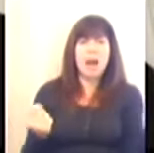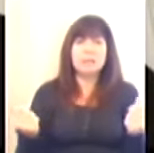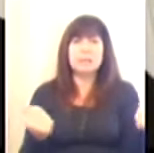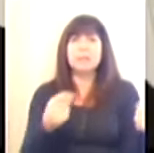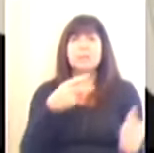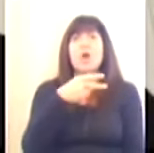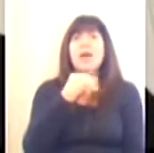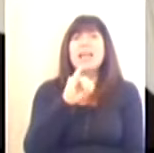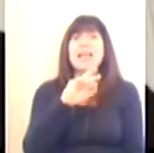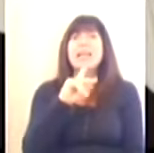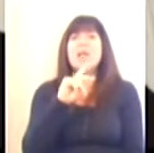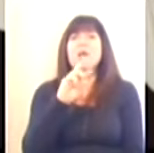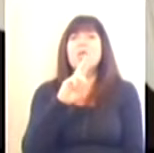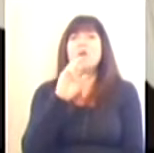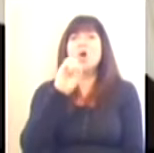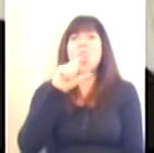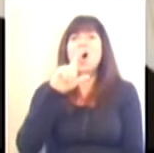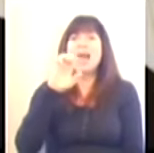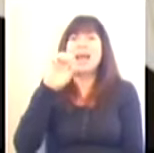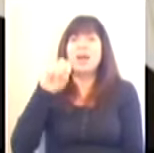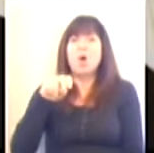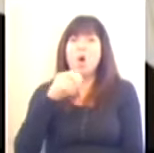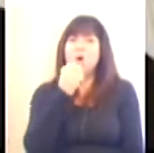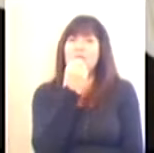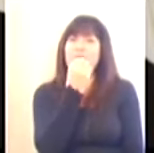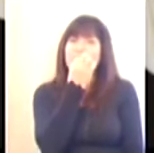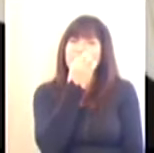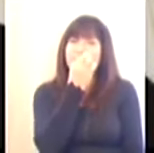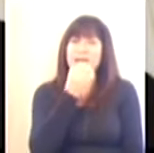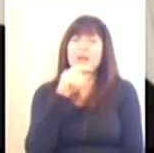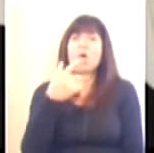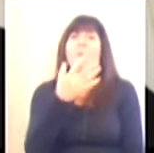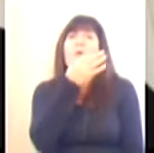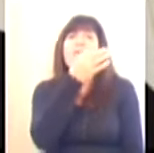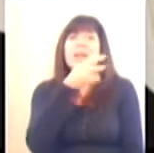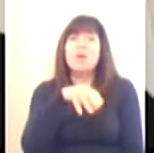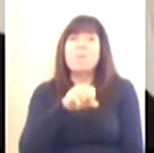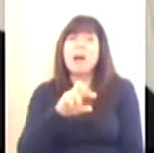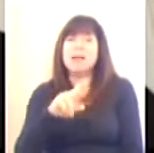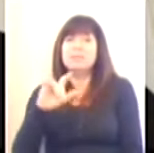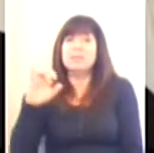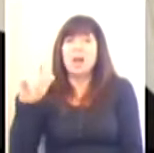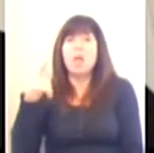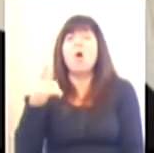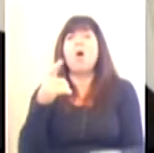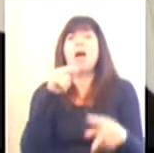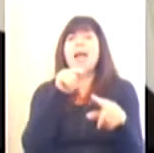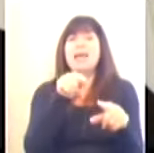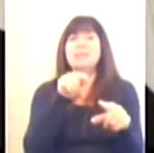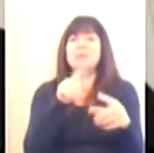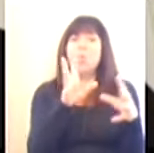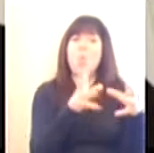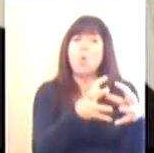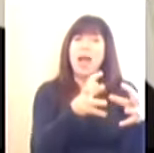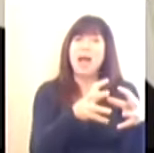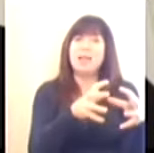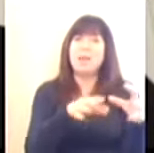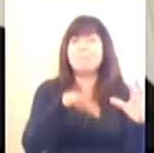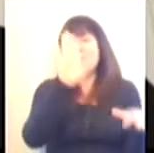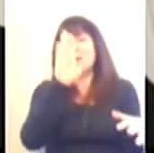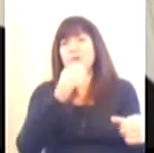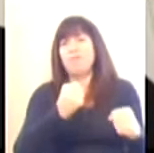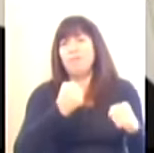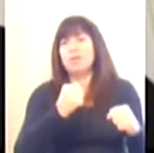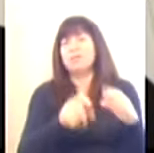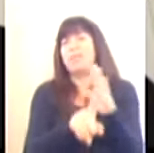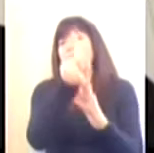¿ya? Y yo creo que el hidrógeno verde, como dijo Marcelo ahí al pasar, es un área con un enorme potencial de desarrollo